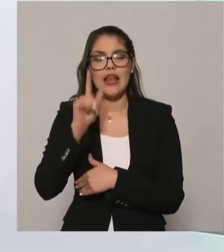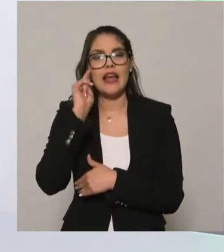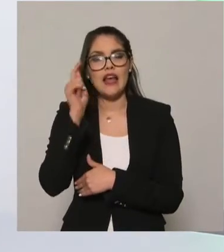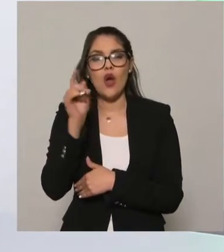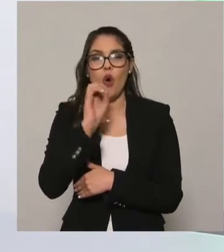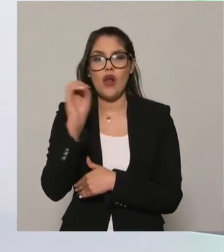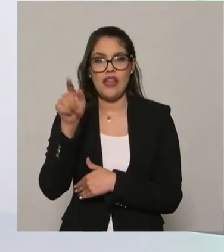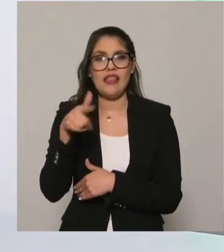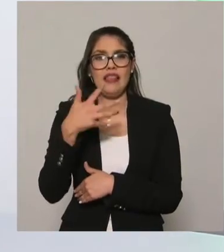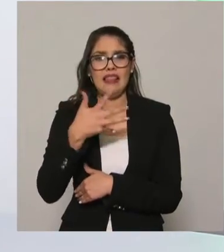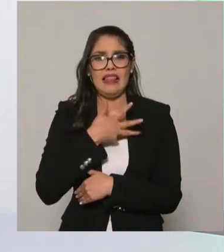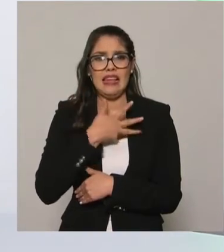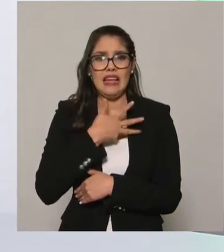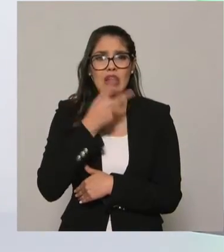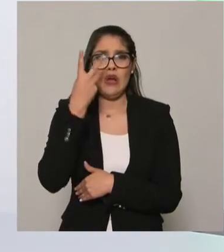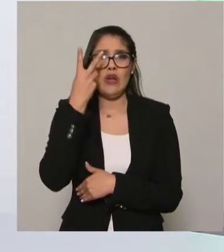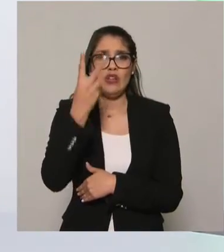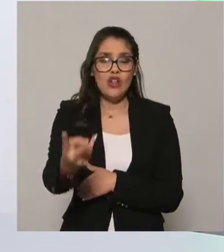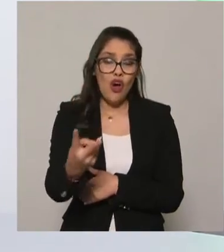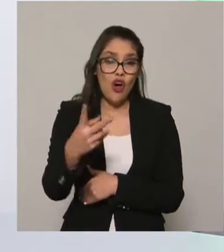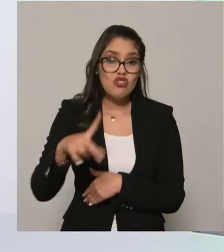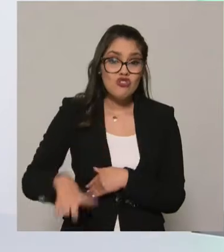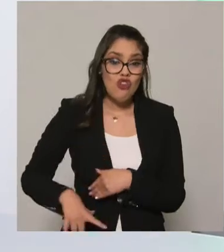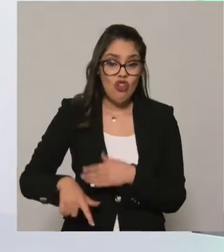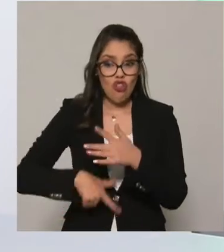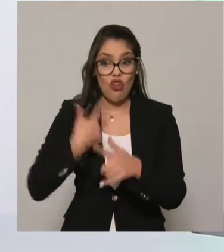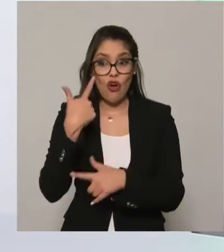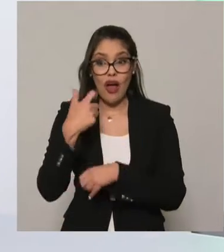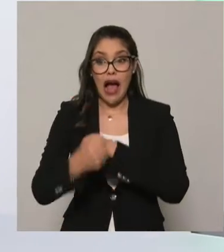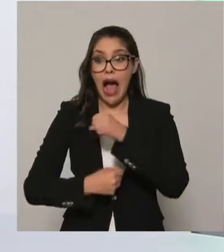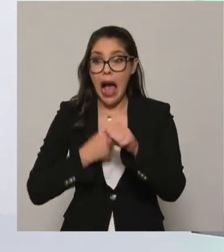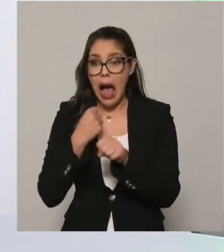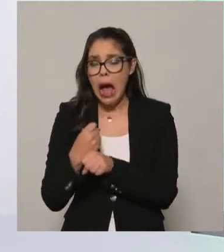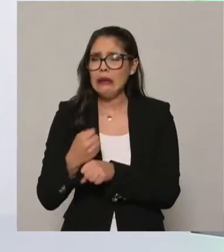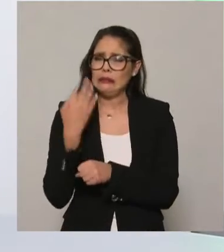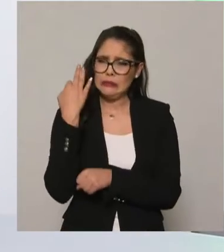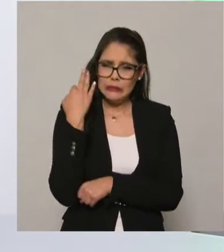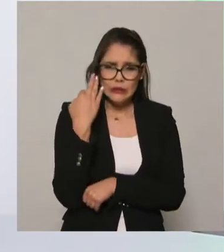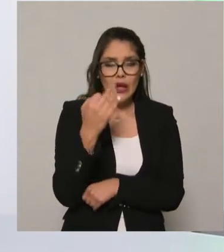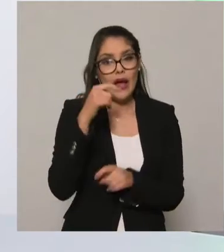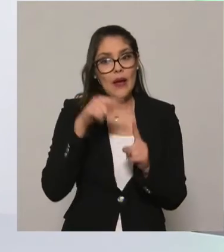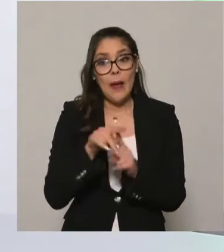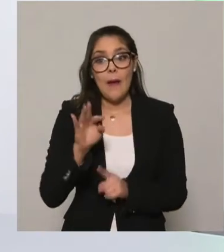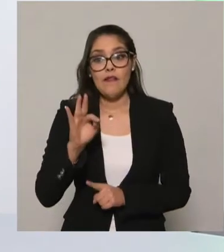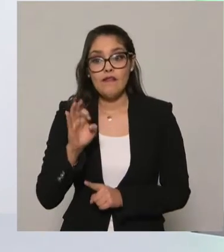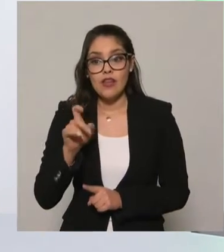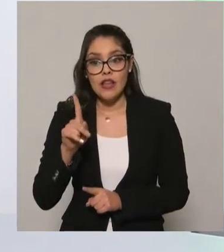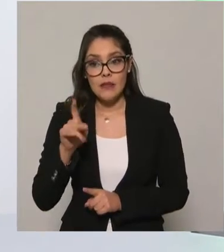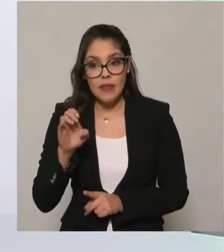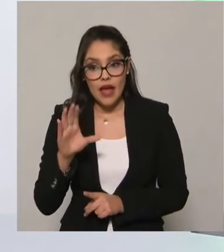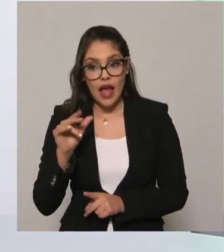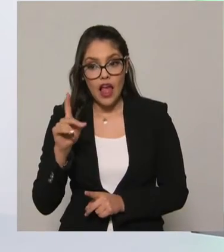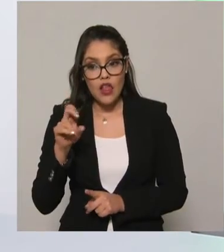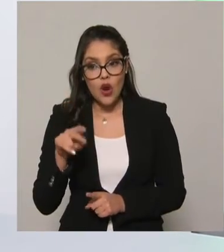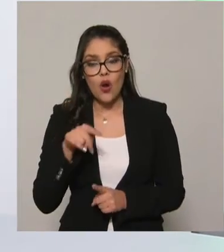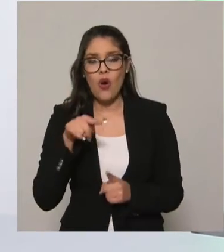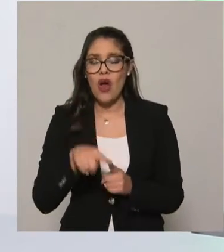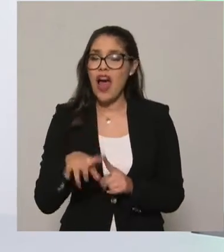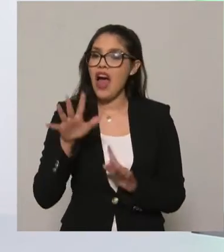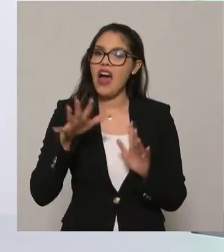Esta obra que duró 2 sexenios, inició en la administración de Felipe Calderón y por